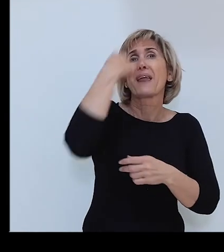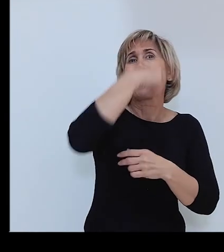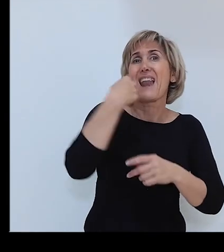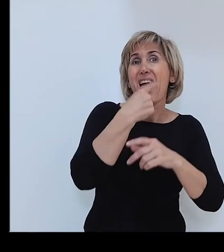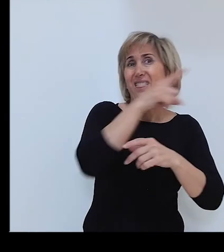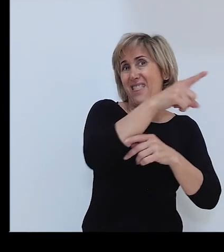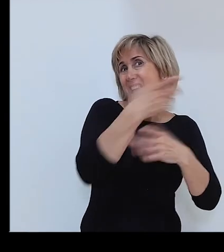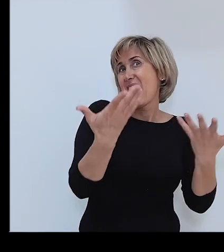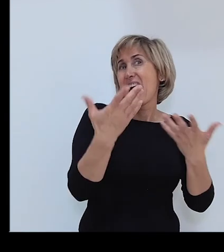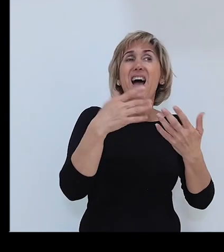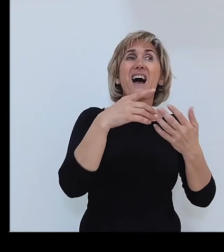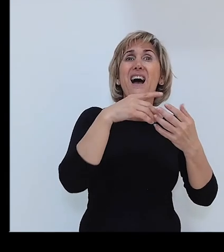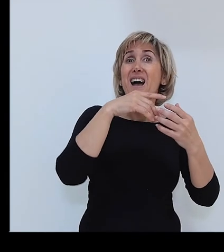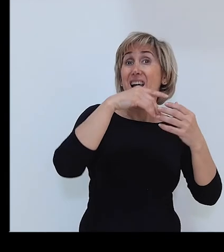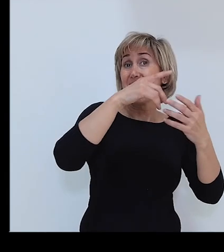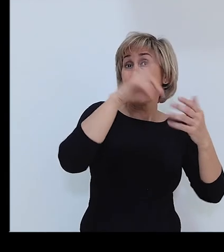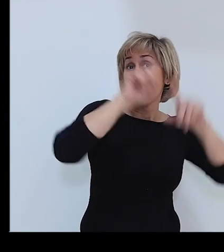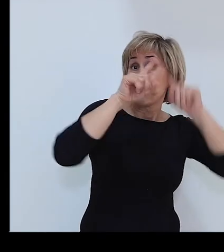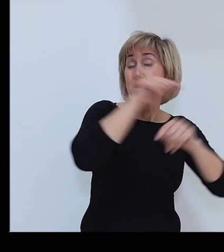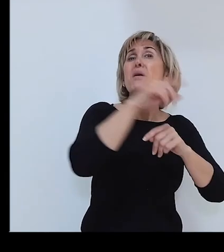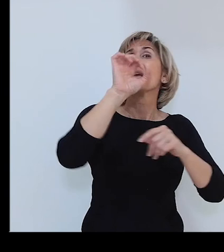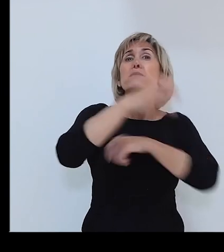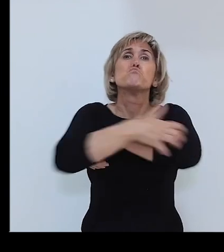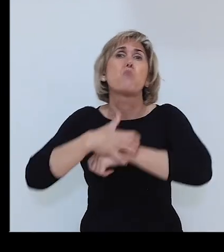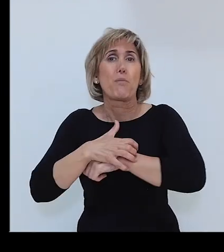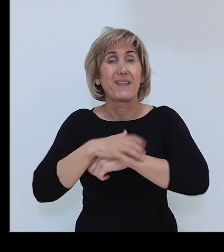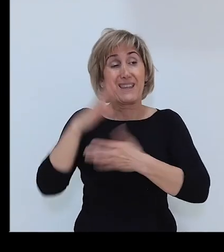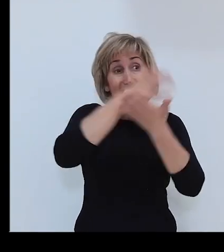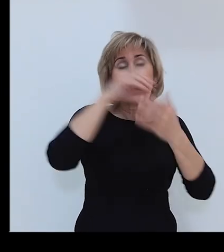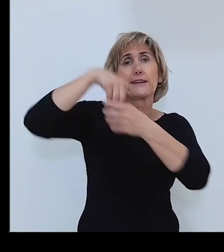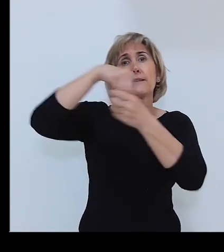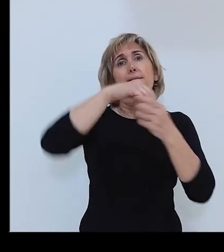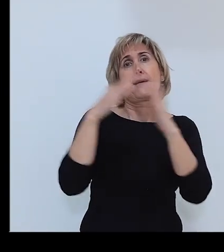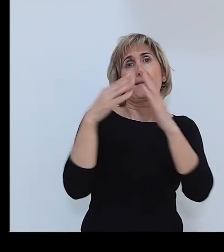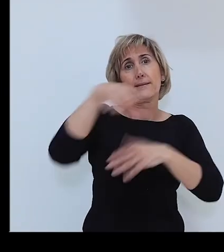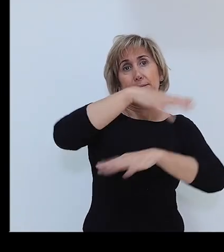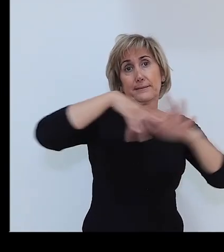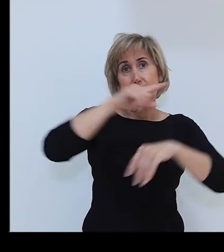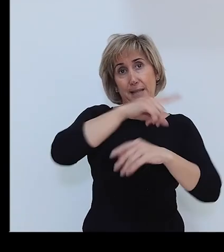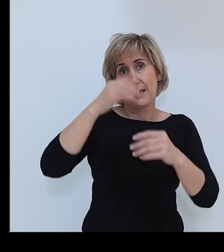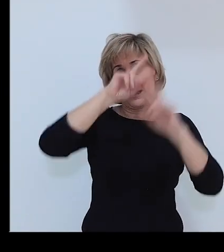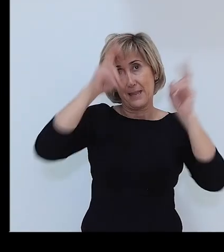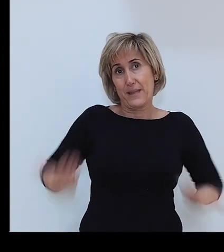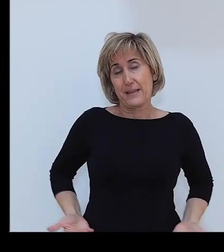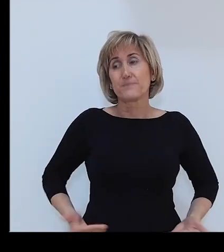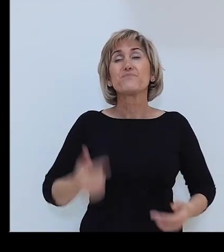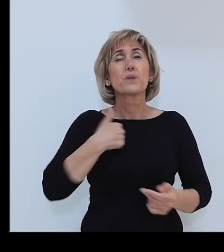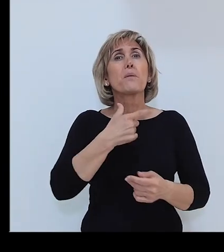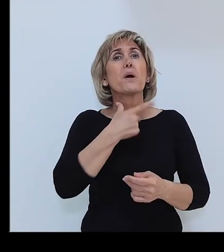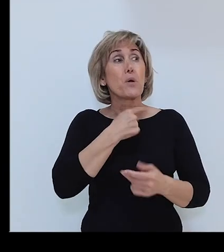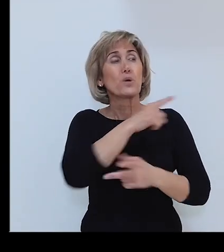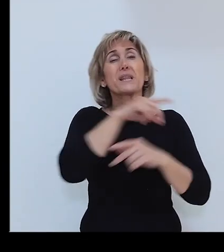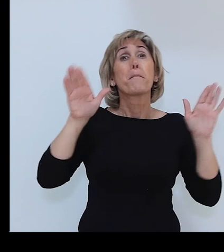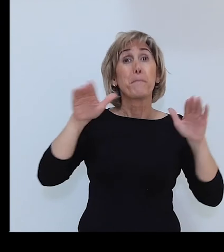Lo del trabajo doméstico hecho por mujeres racializadas y pobres es una constante desde entonces, entonces